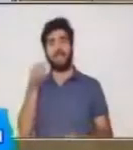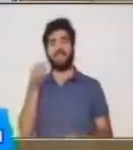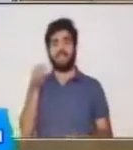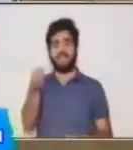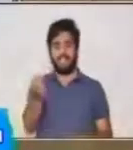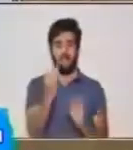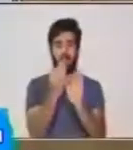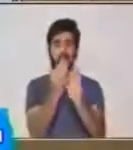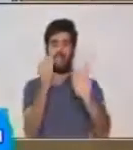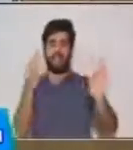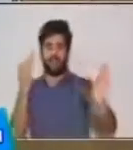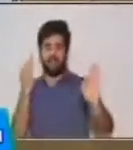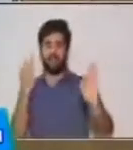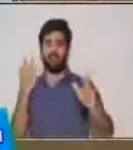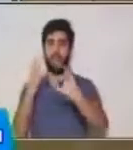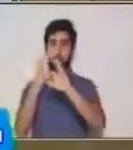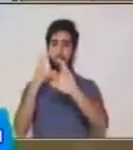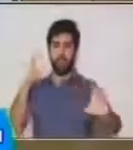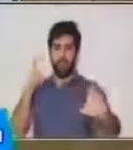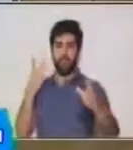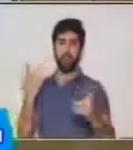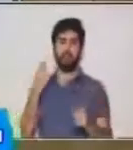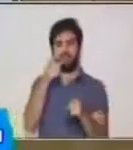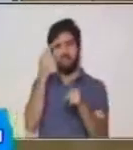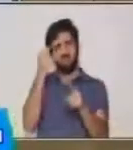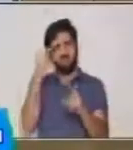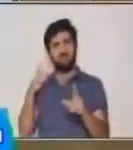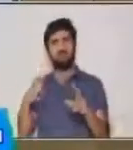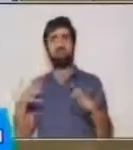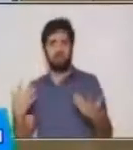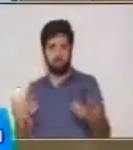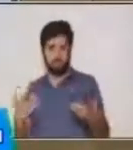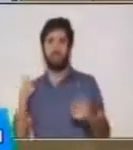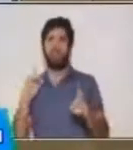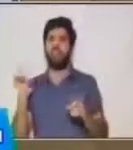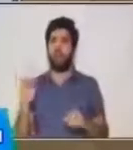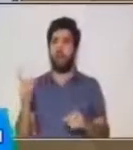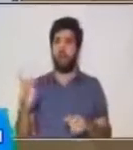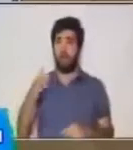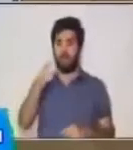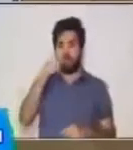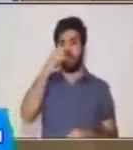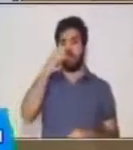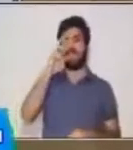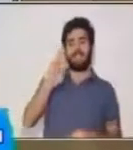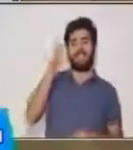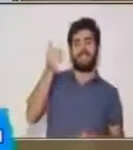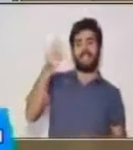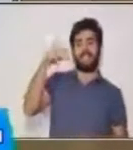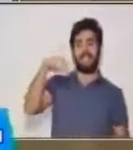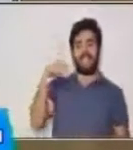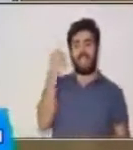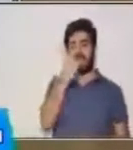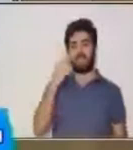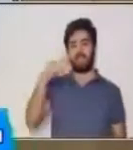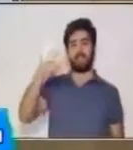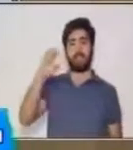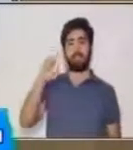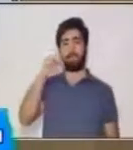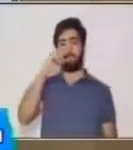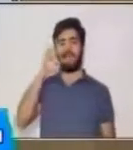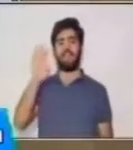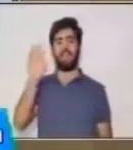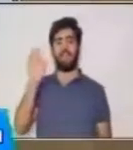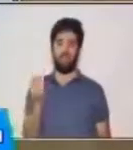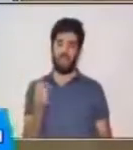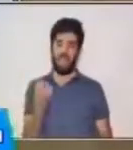autobús, una camioneta. Imagínate tú qué tipo de transporte están utilizando. Y están mandando un mensaje. ¿Qué mensaje está